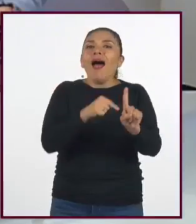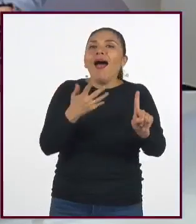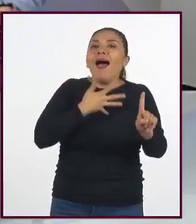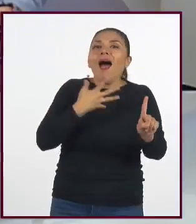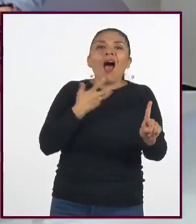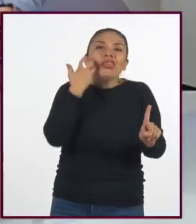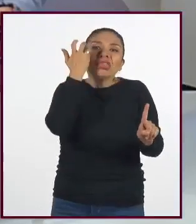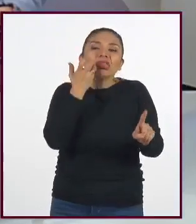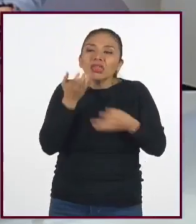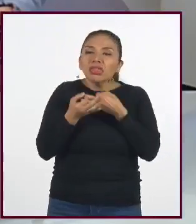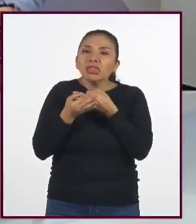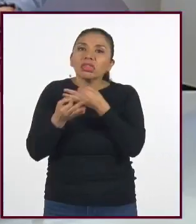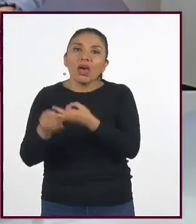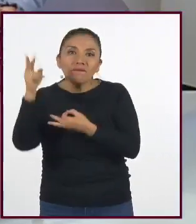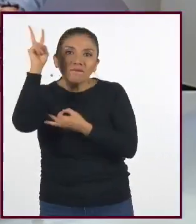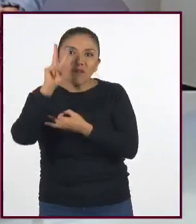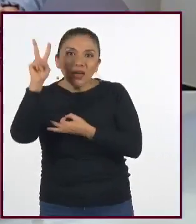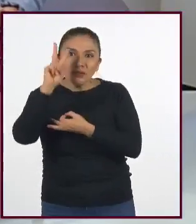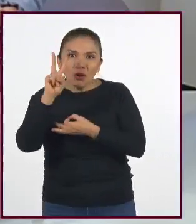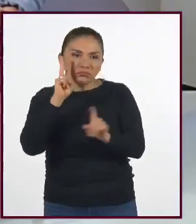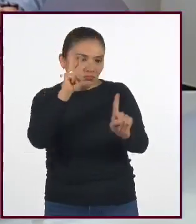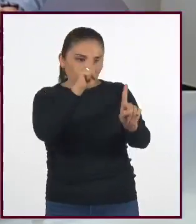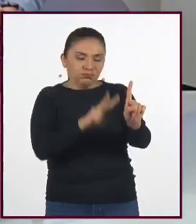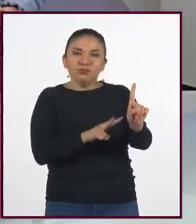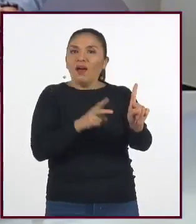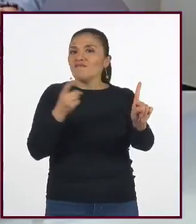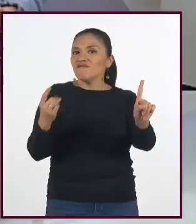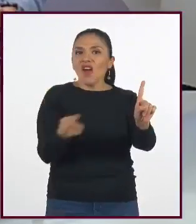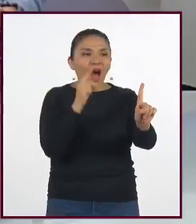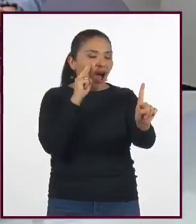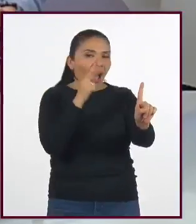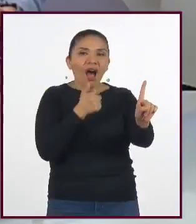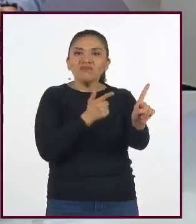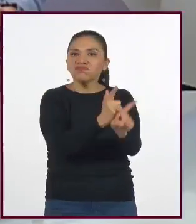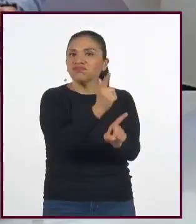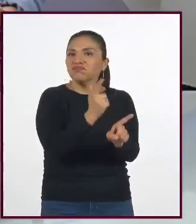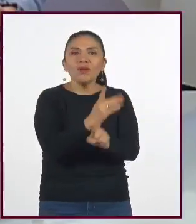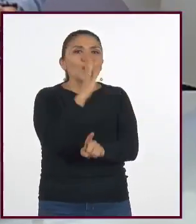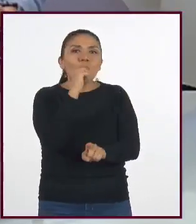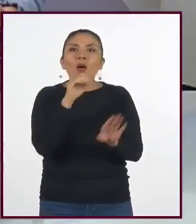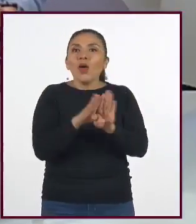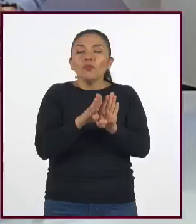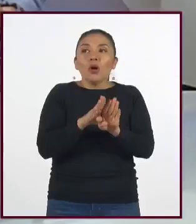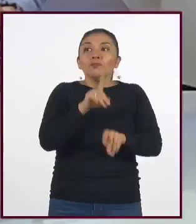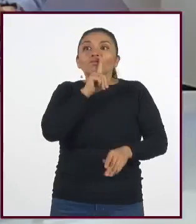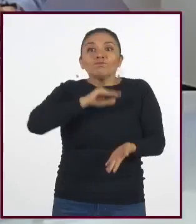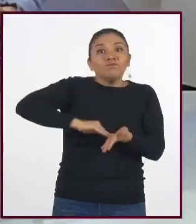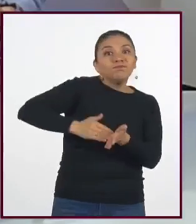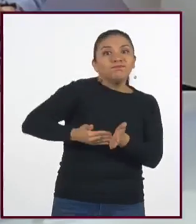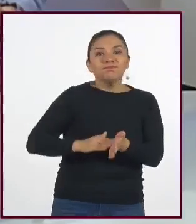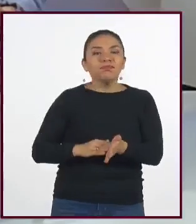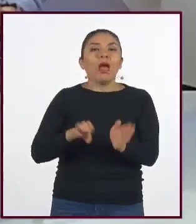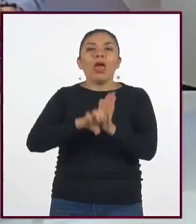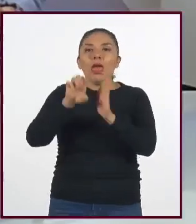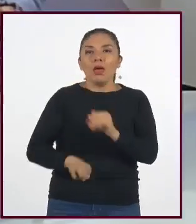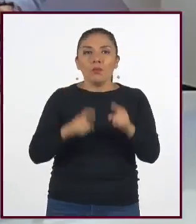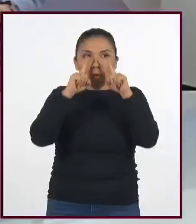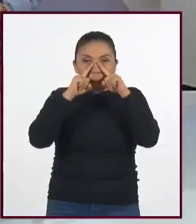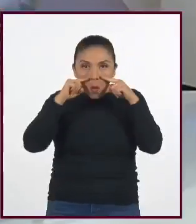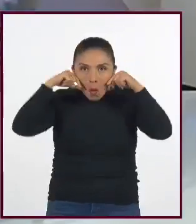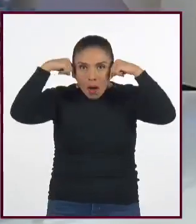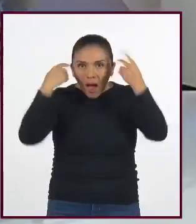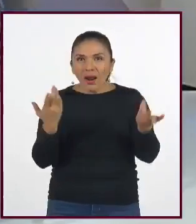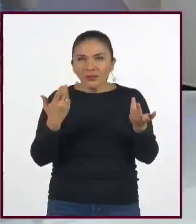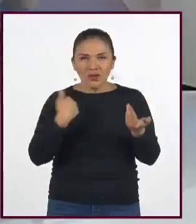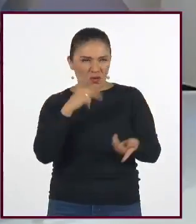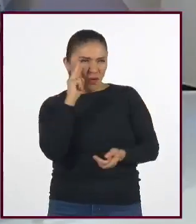esa sustancia y se reflejan, no lo puedes evitar, ¿no? Así es. Que ojeras. A mí me ha tocado muchas